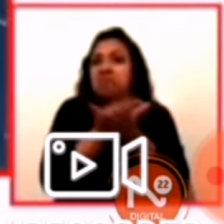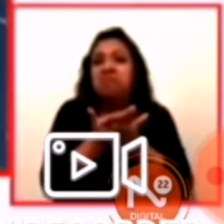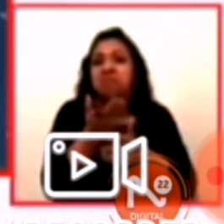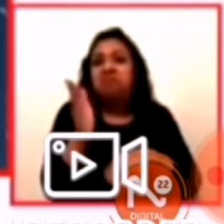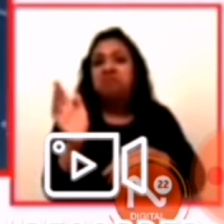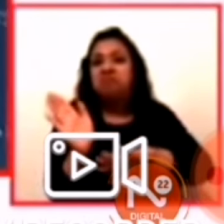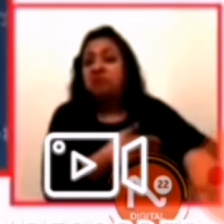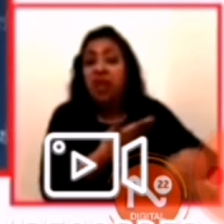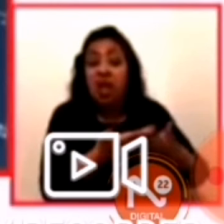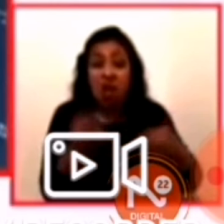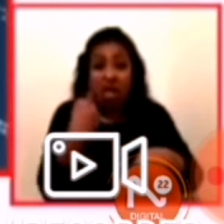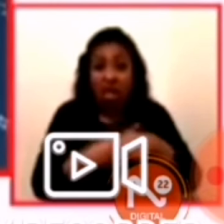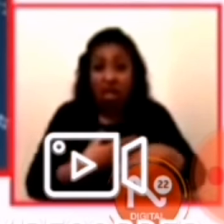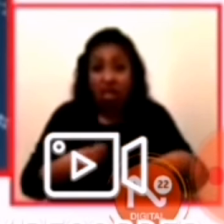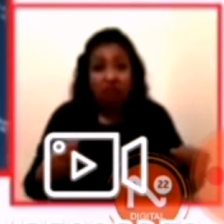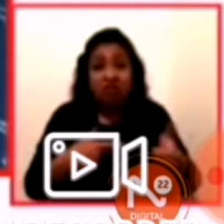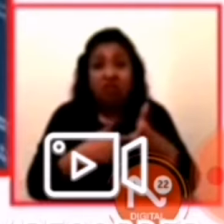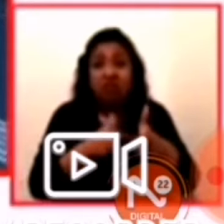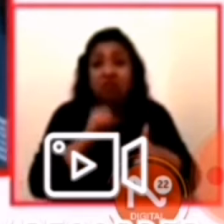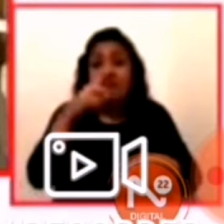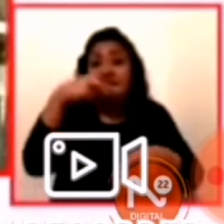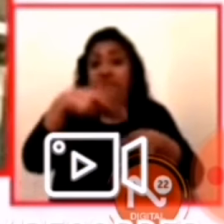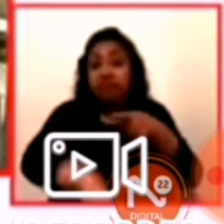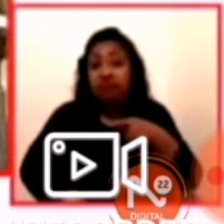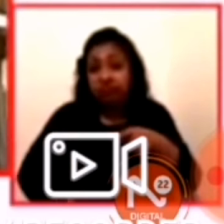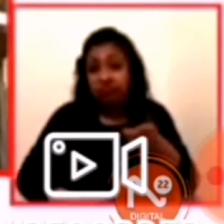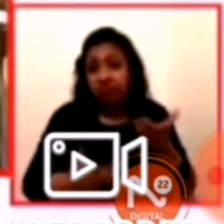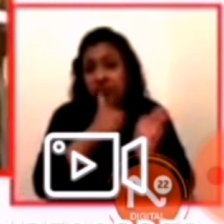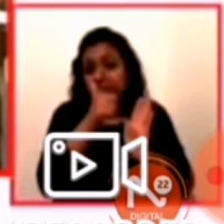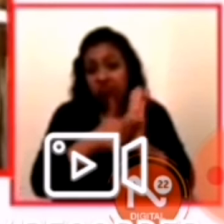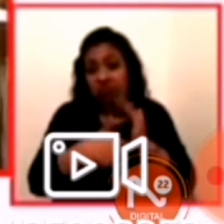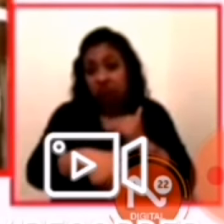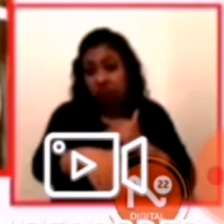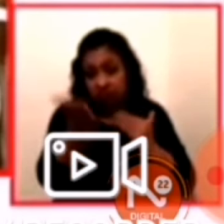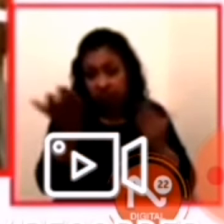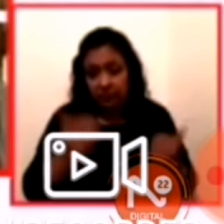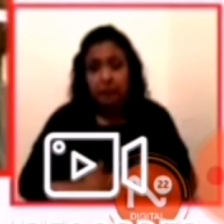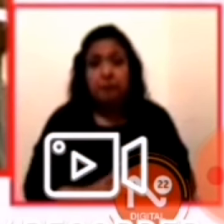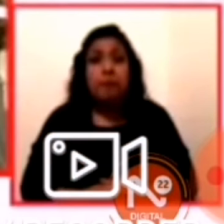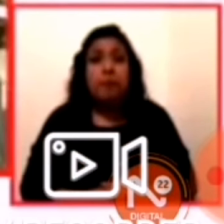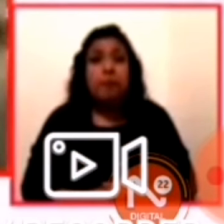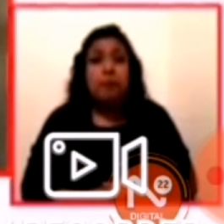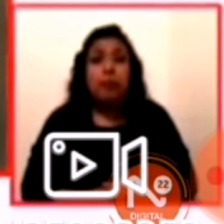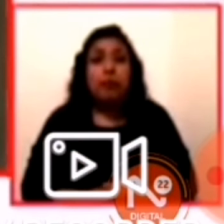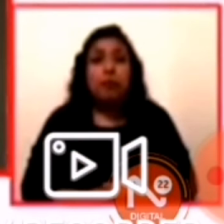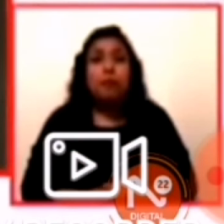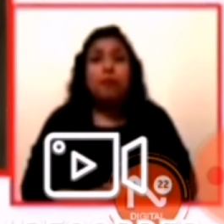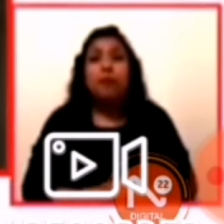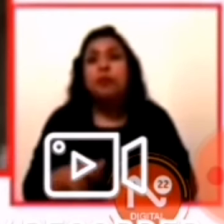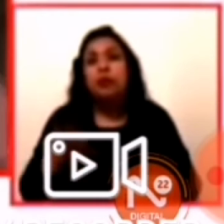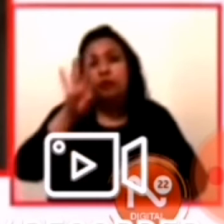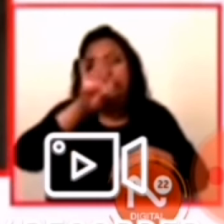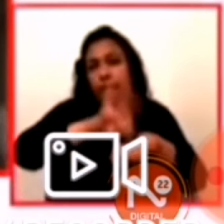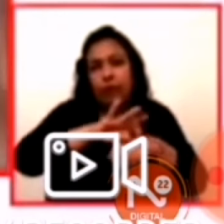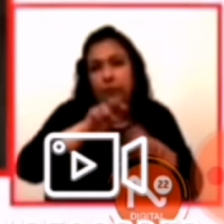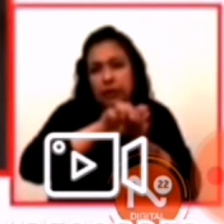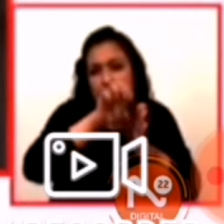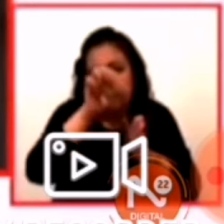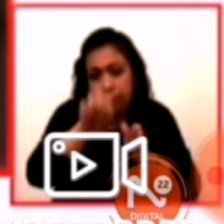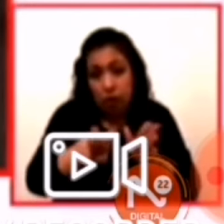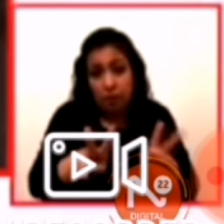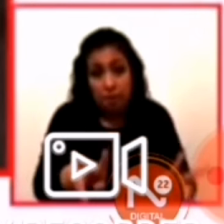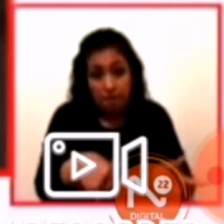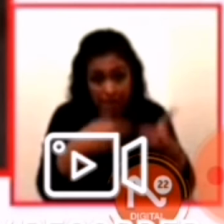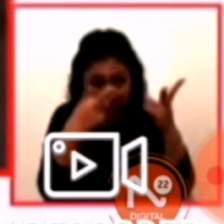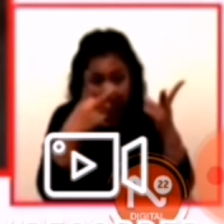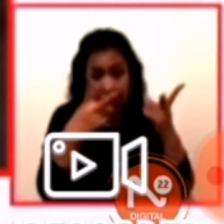la pandemia no se le dio continuidad en este periodo legislativo. Las farmacias, por ejemplo, que venden